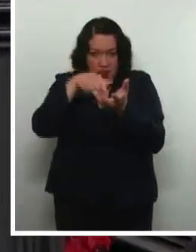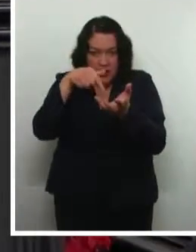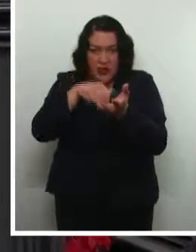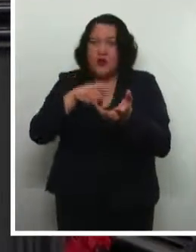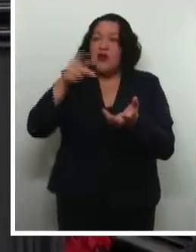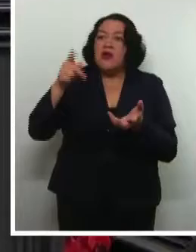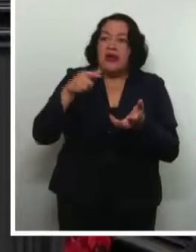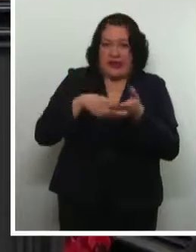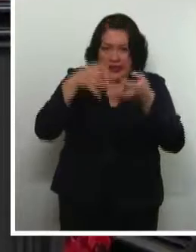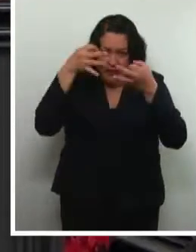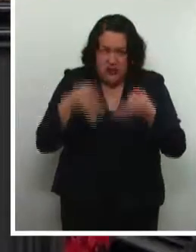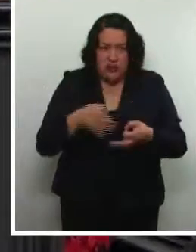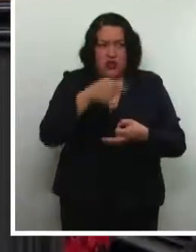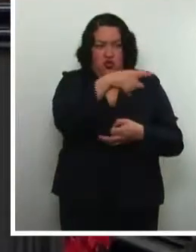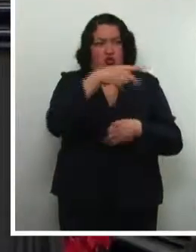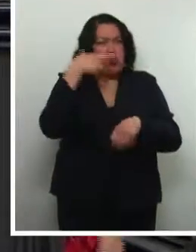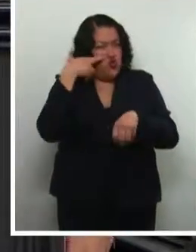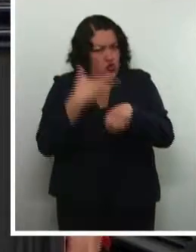una buena